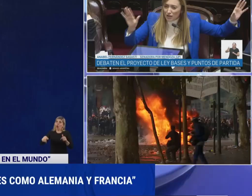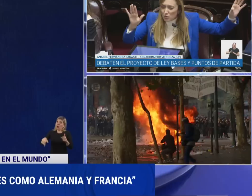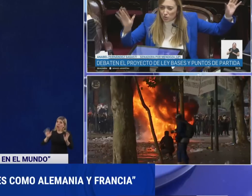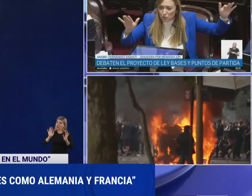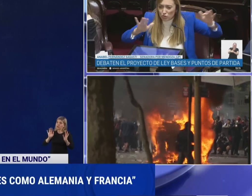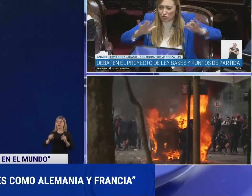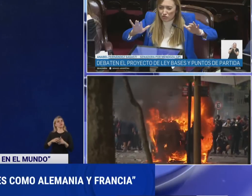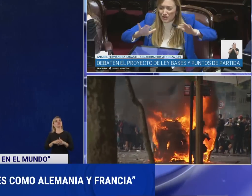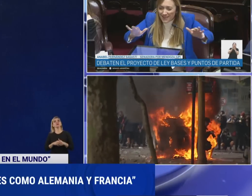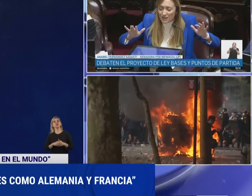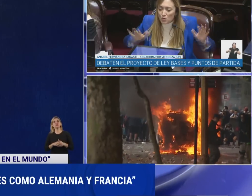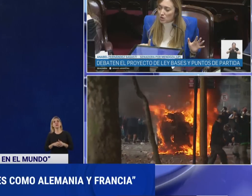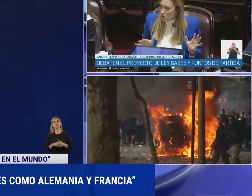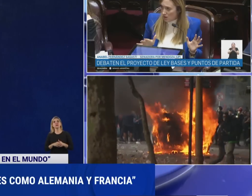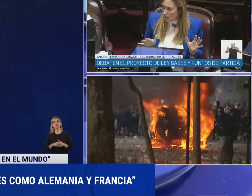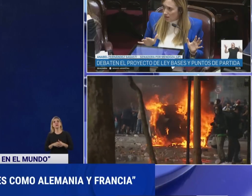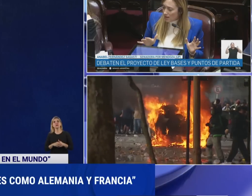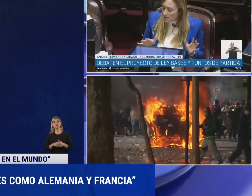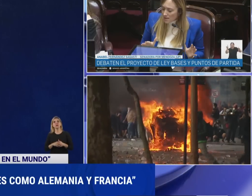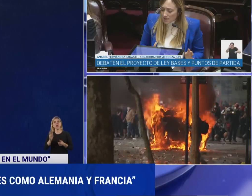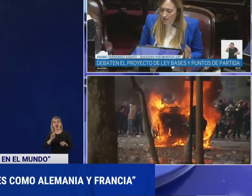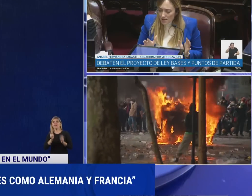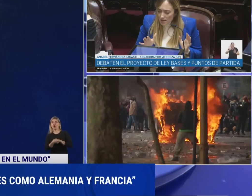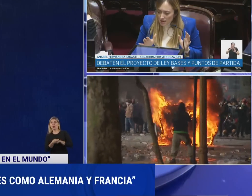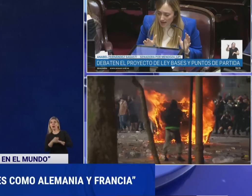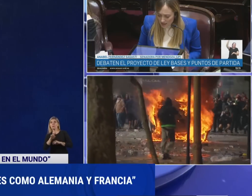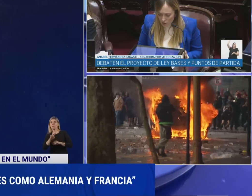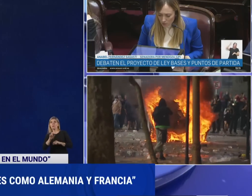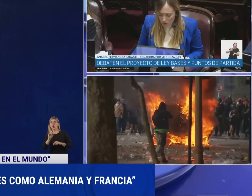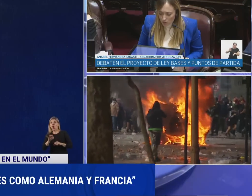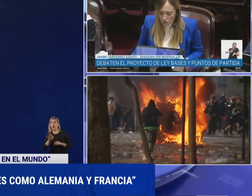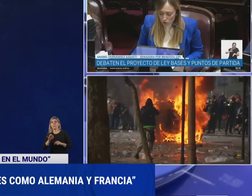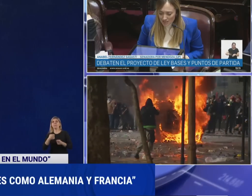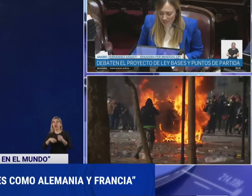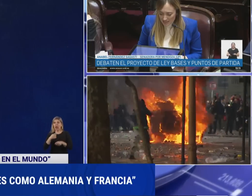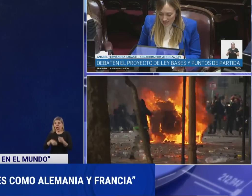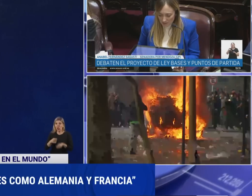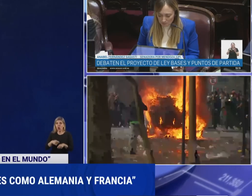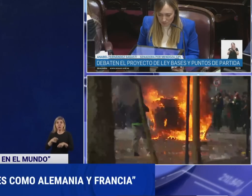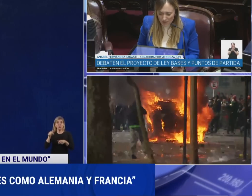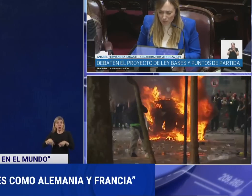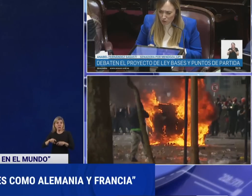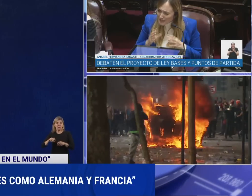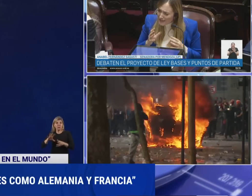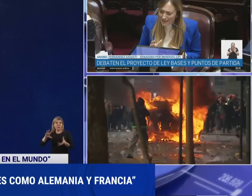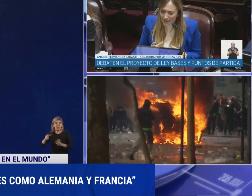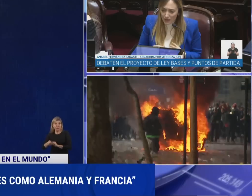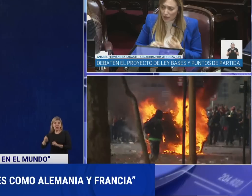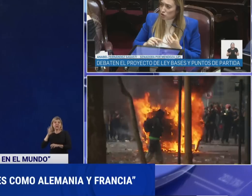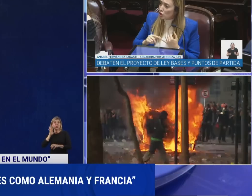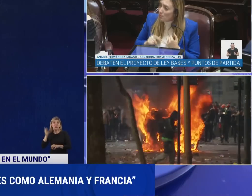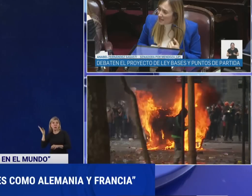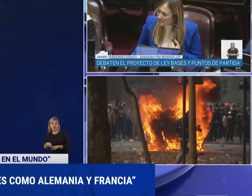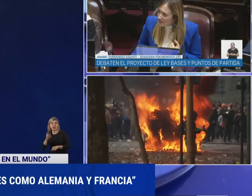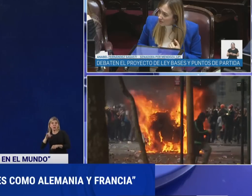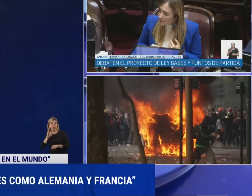hizo que con las reformas pro mercado, de ser el país más miserable de Europa, hoy tiene un PBI per cápita 50% mayor que el de